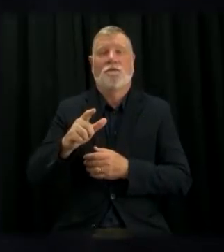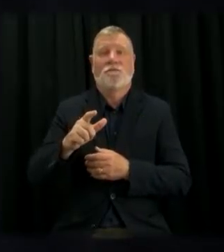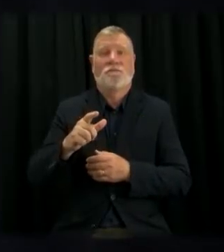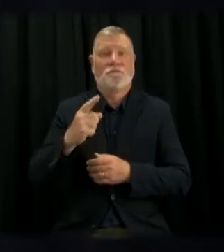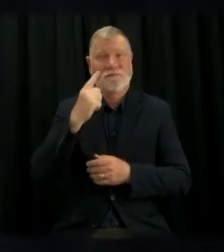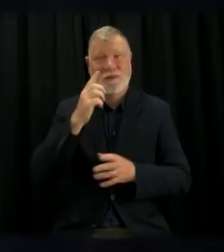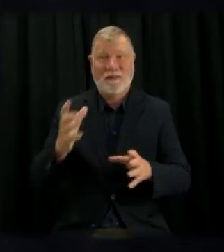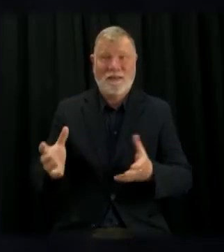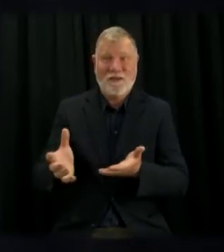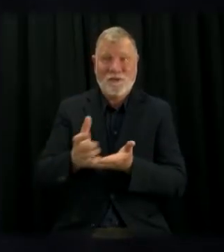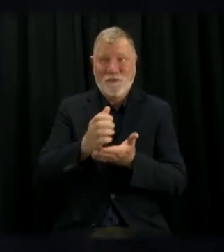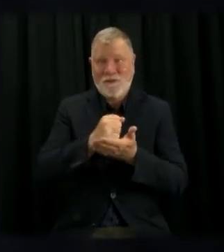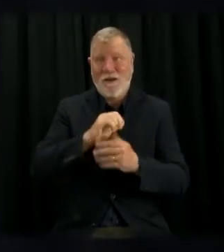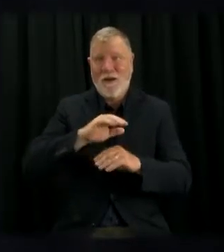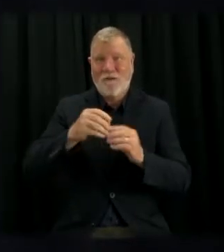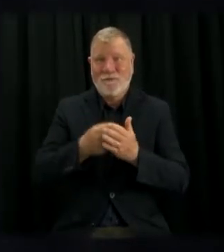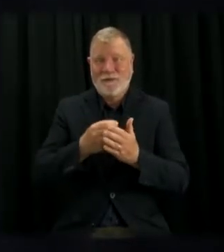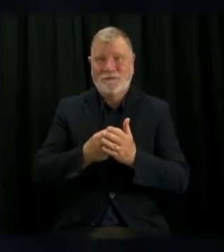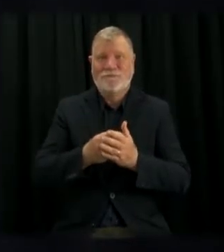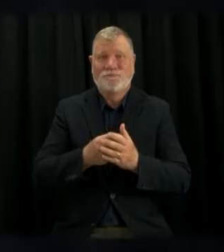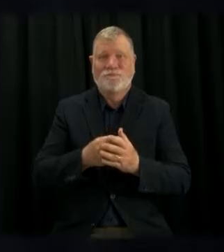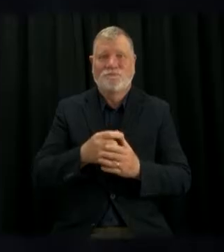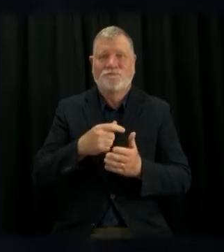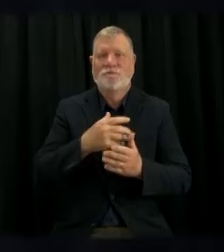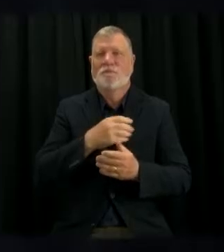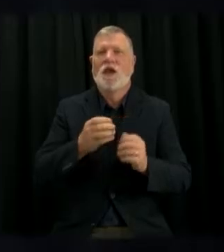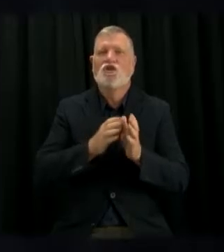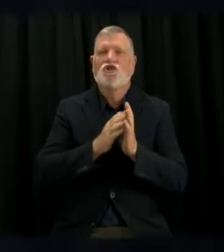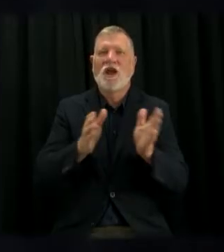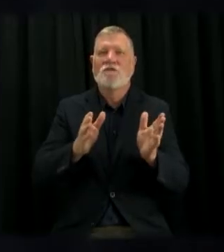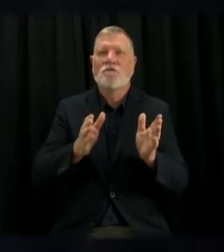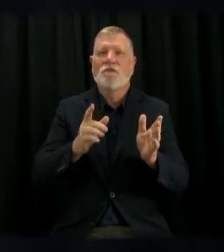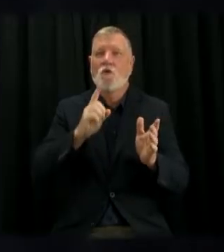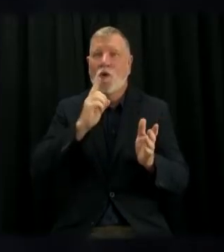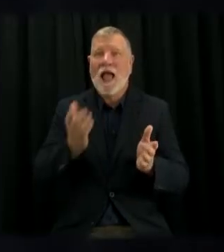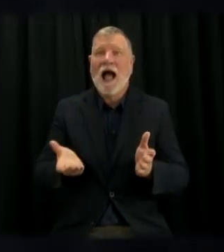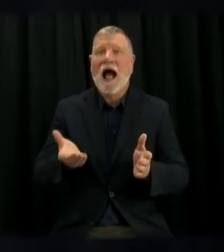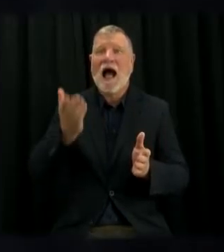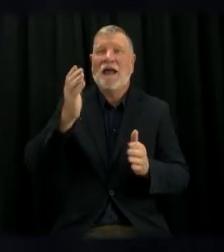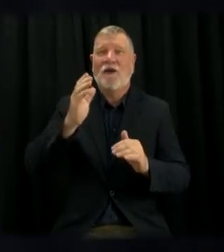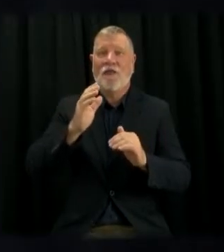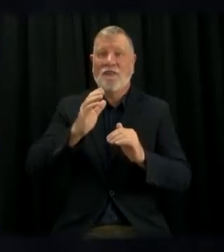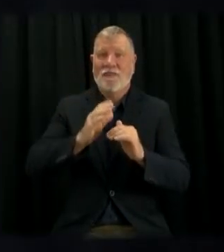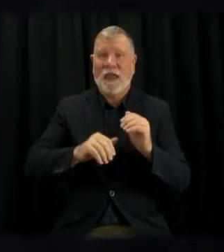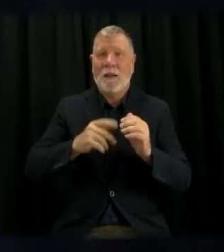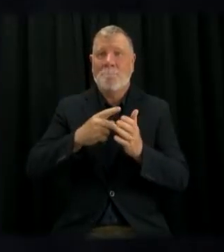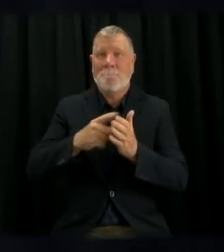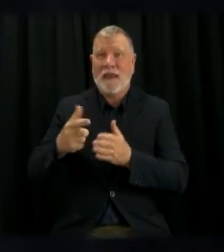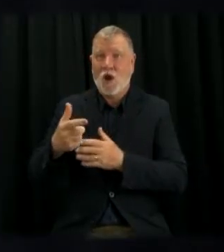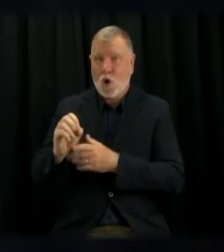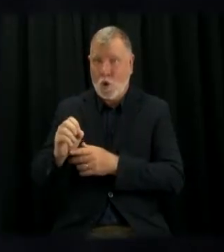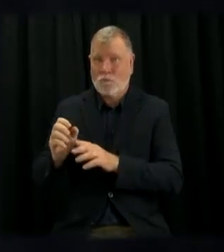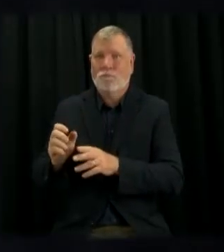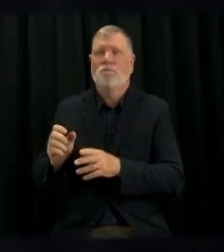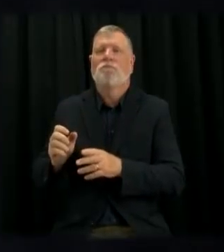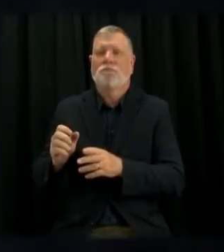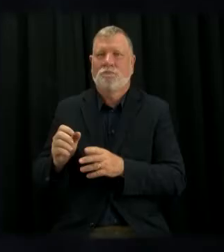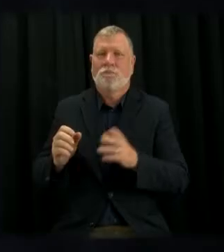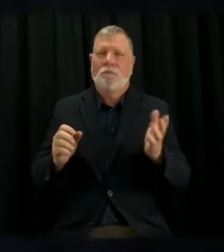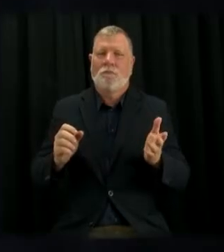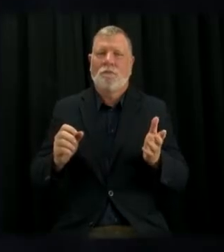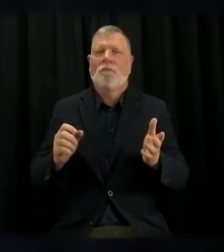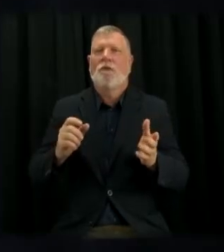de fondos que tiene ser la y el fondo general es más alto que las pensiones, así que no